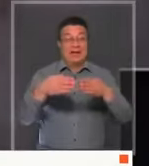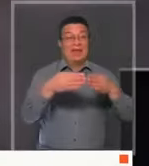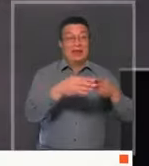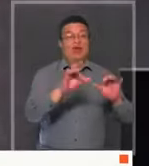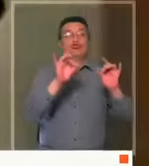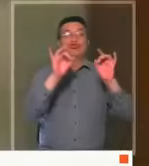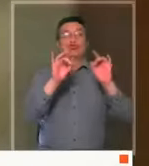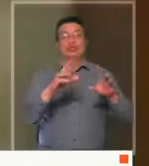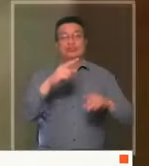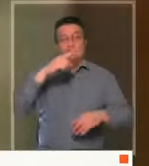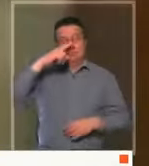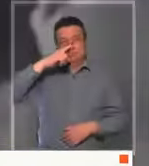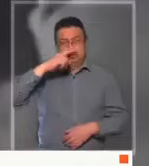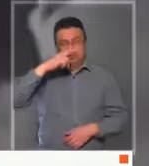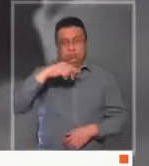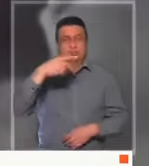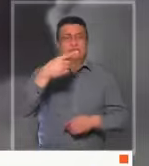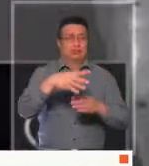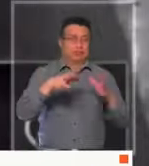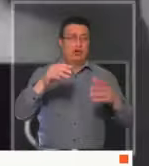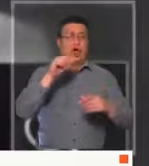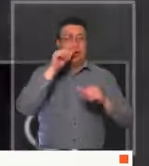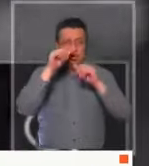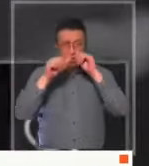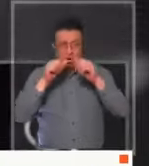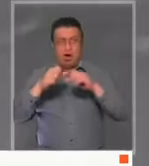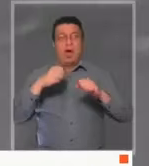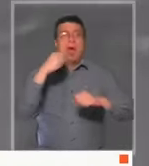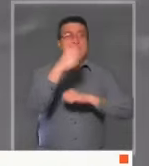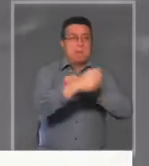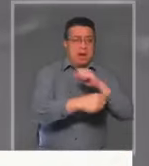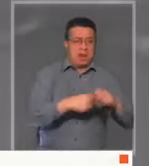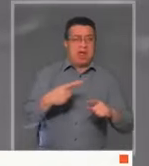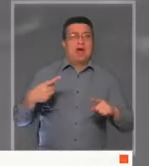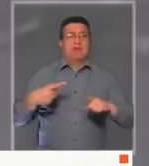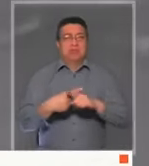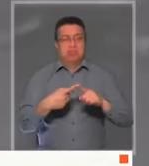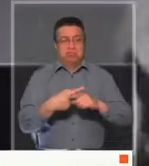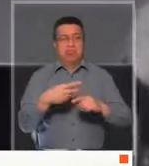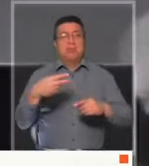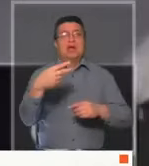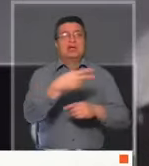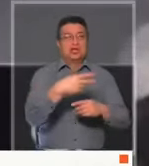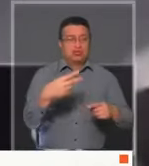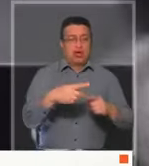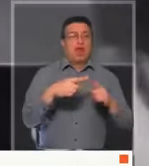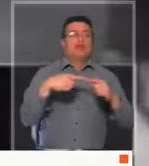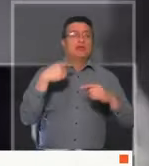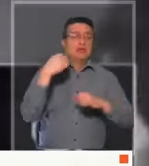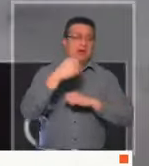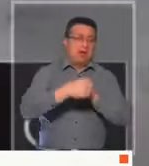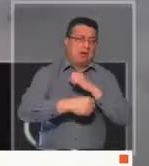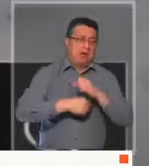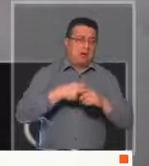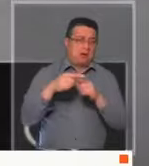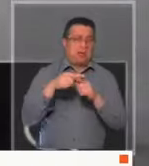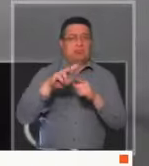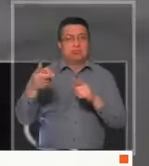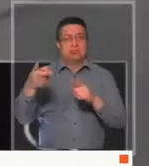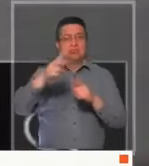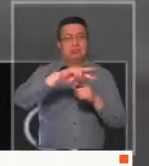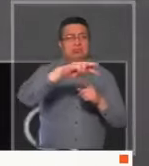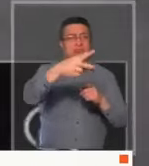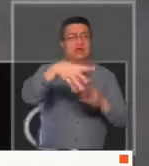Marcadas por la prostitución, donde también hay drogas, peleas, armas, comercio sexual, que a lo largo del tiempo se ha movido por varias